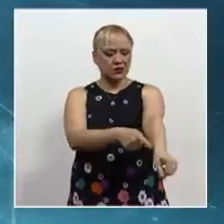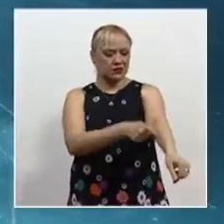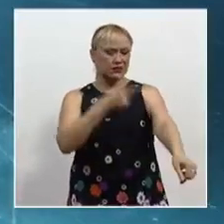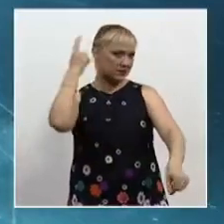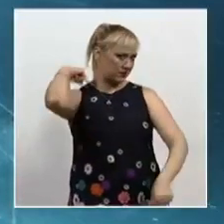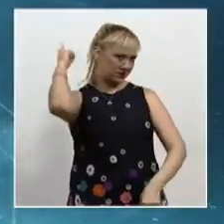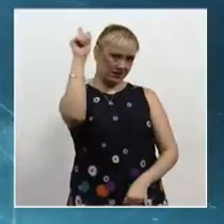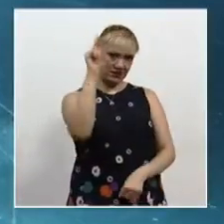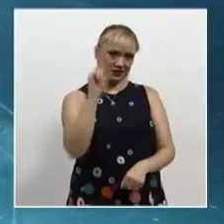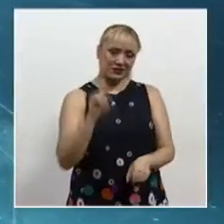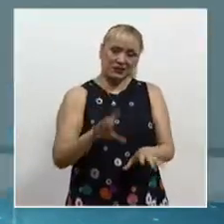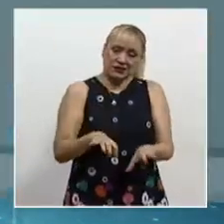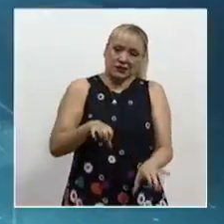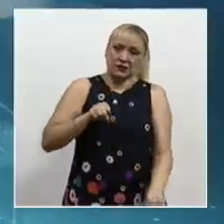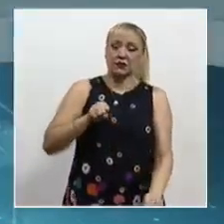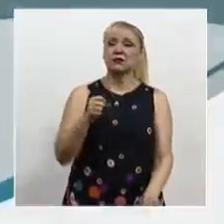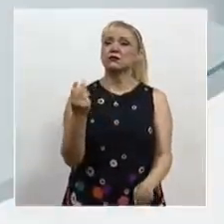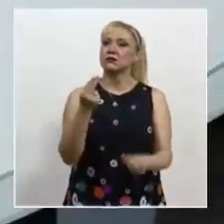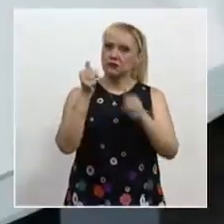espinal.